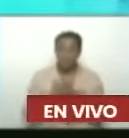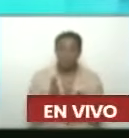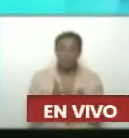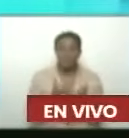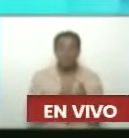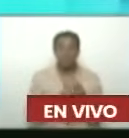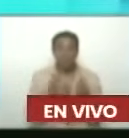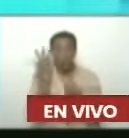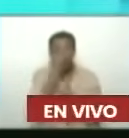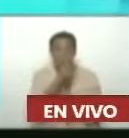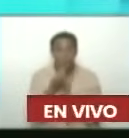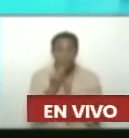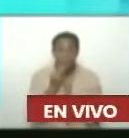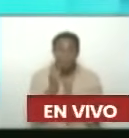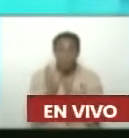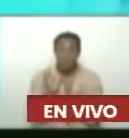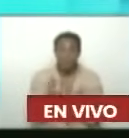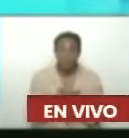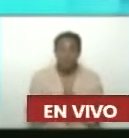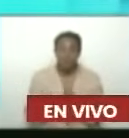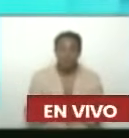También están estos jóvenes de